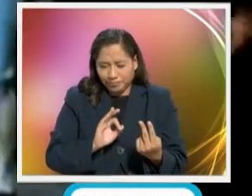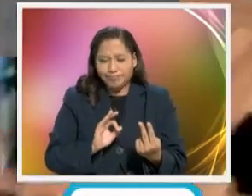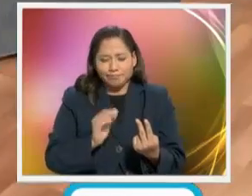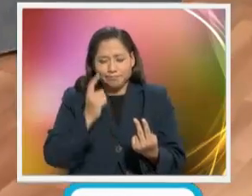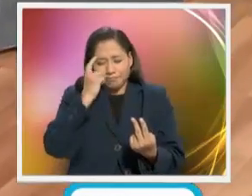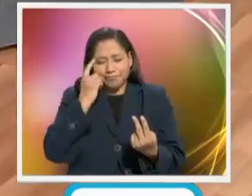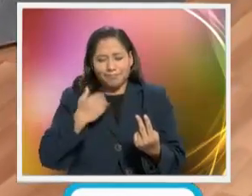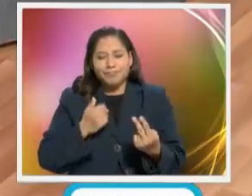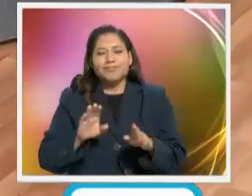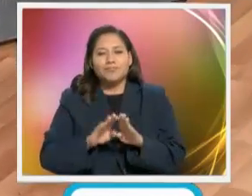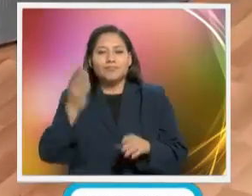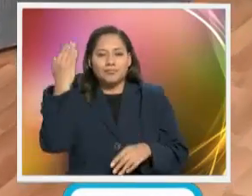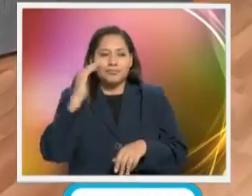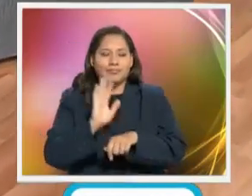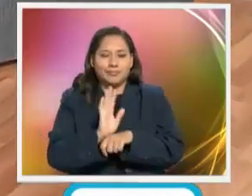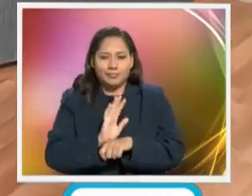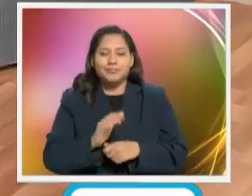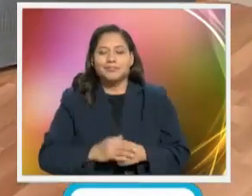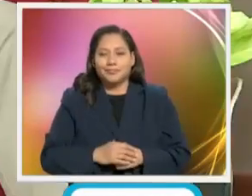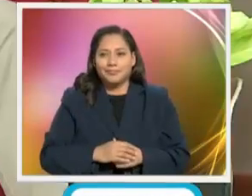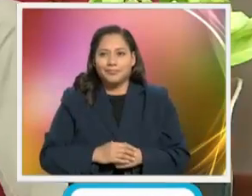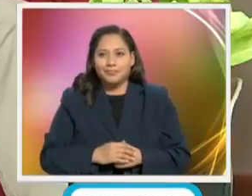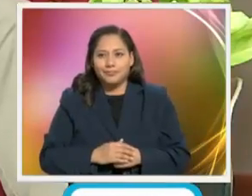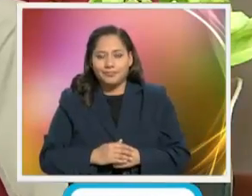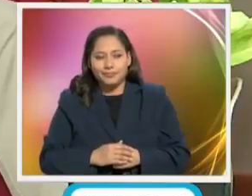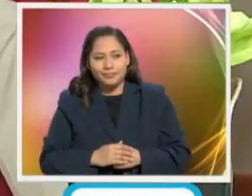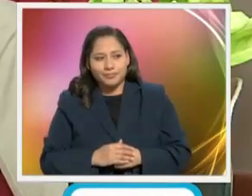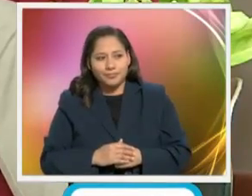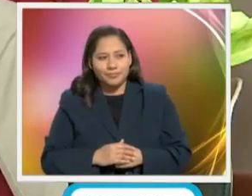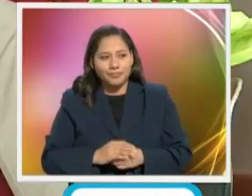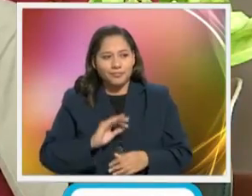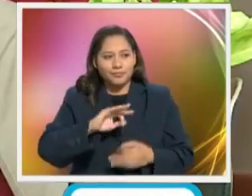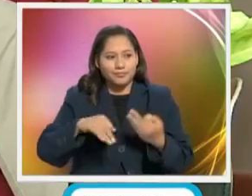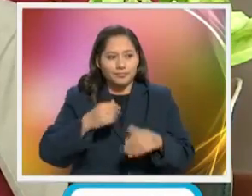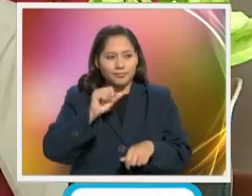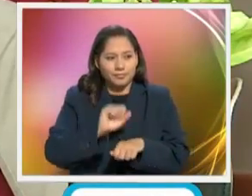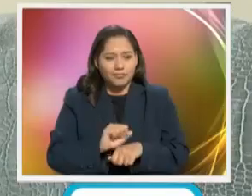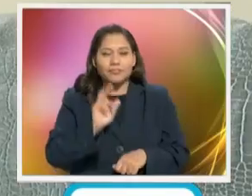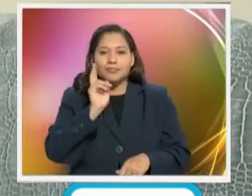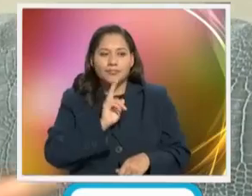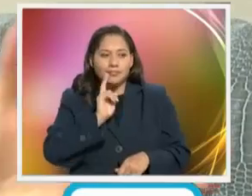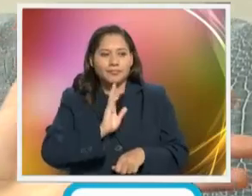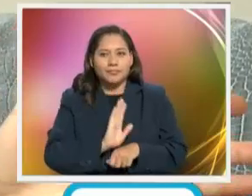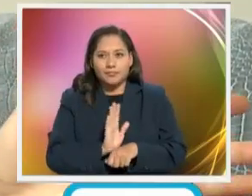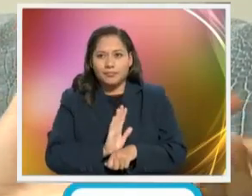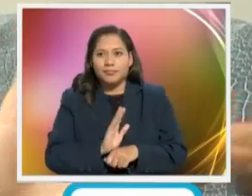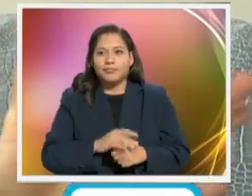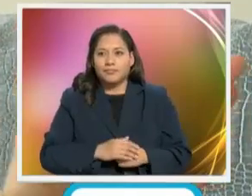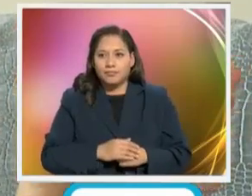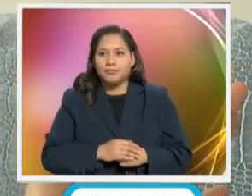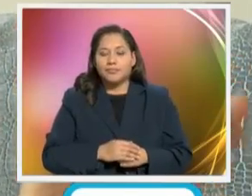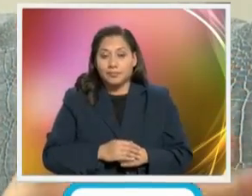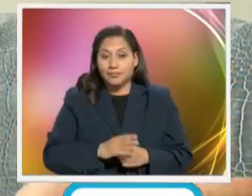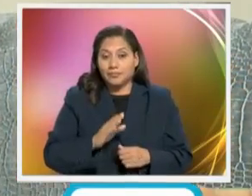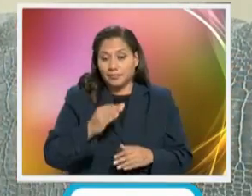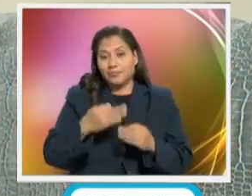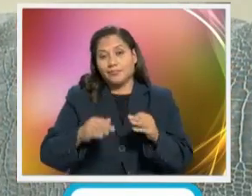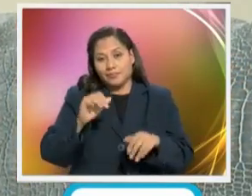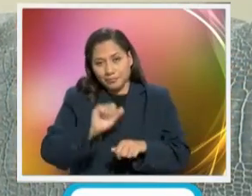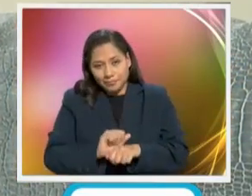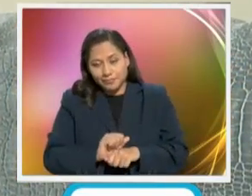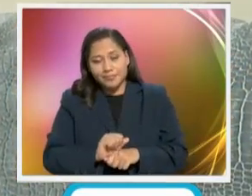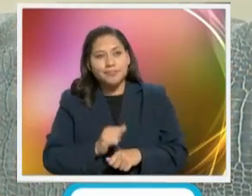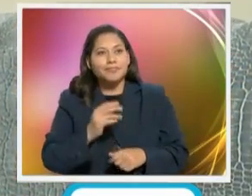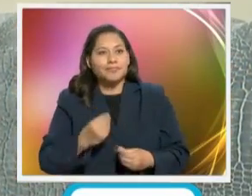idea de cómo funcionaba el cine Podemos mudo muy dedicarnos temprano, ¿no? en toda la semana a ver Claro, el cine, ver su estamos aquí. evolución, ¿no? Ya por ahí del fin de semana ya disfrutaremos